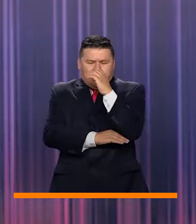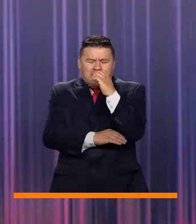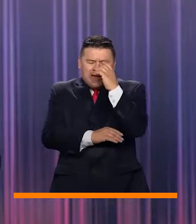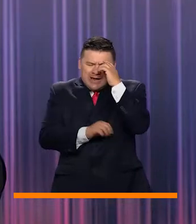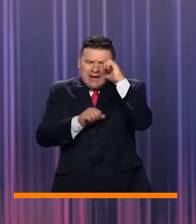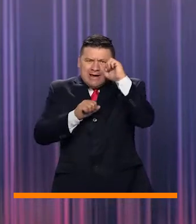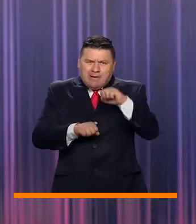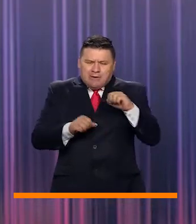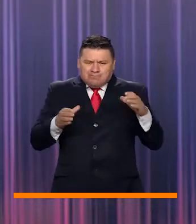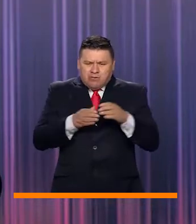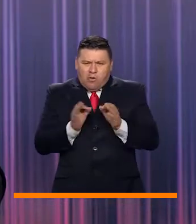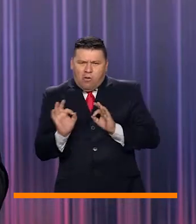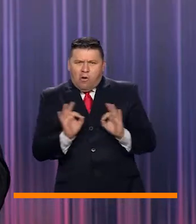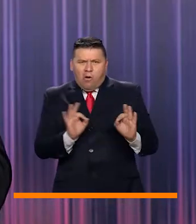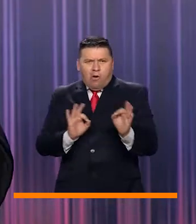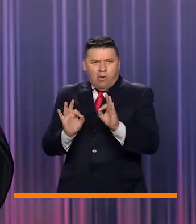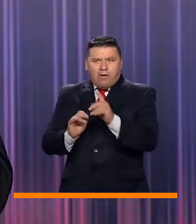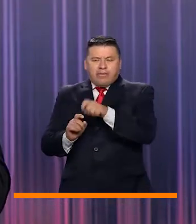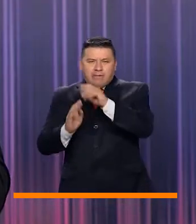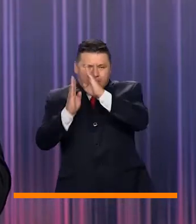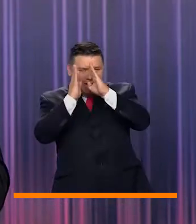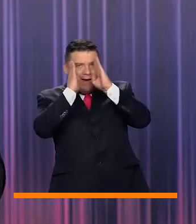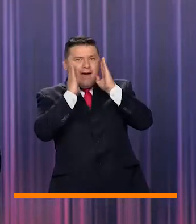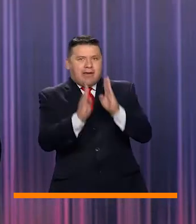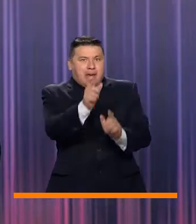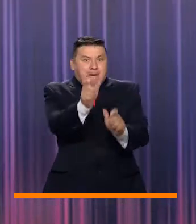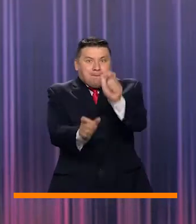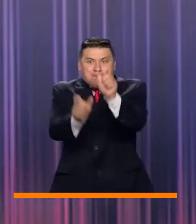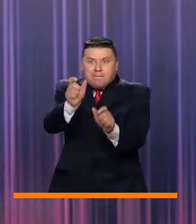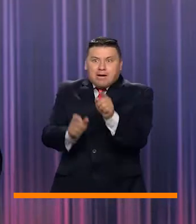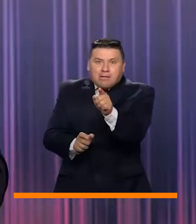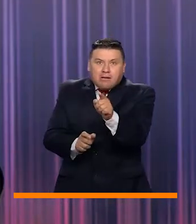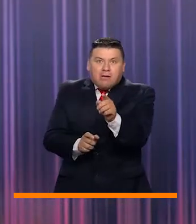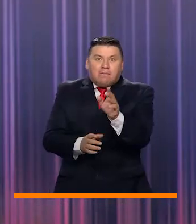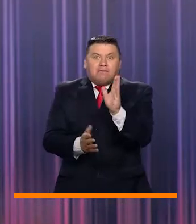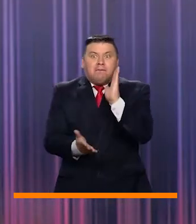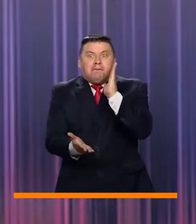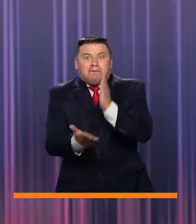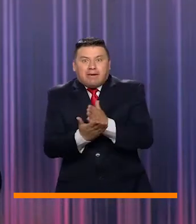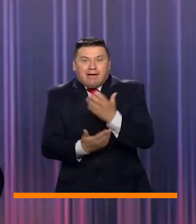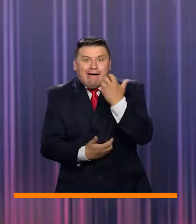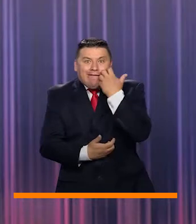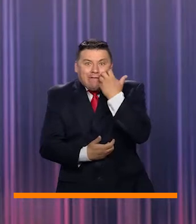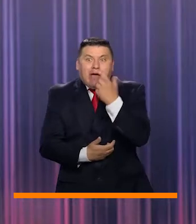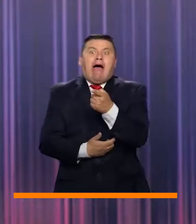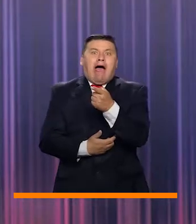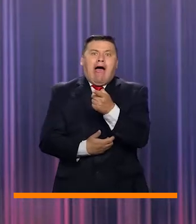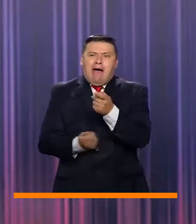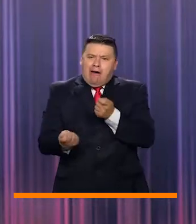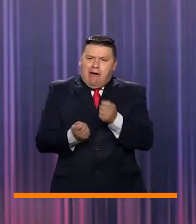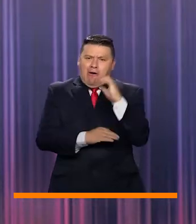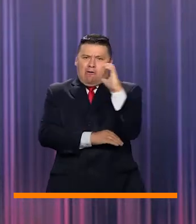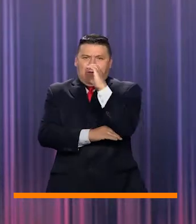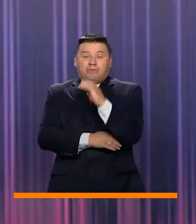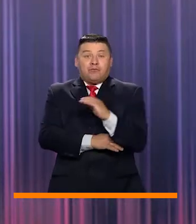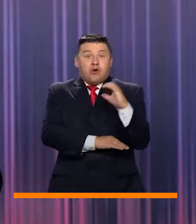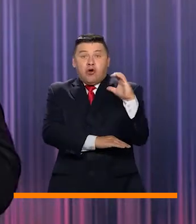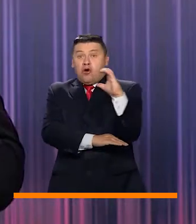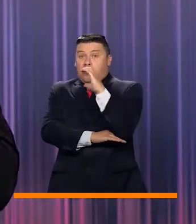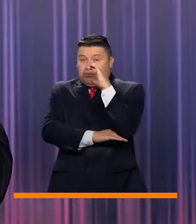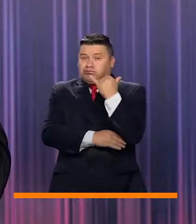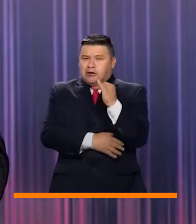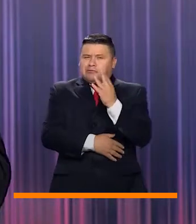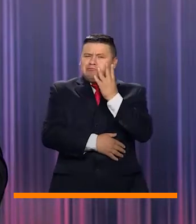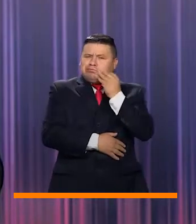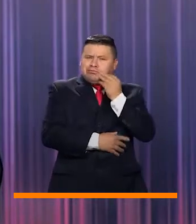para que el sistema de salud colombiano atienda a las personas que contraigan la enfermedad. Colombia tiene